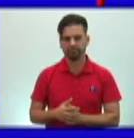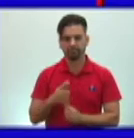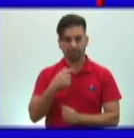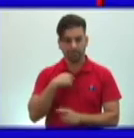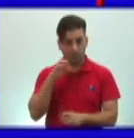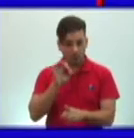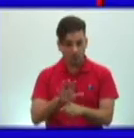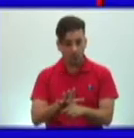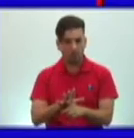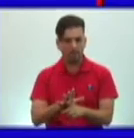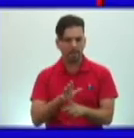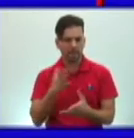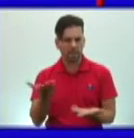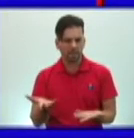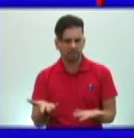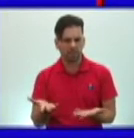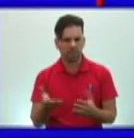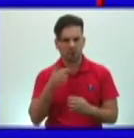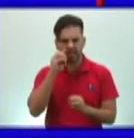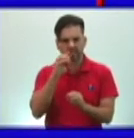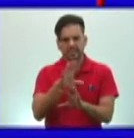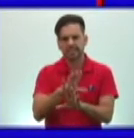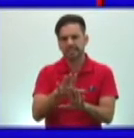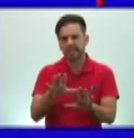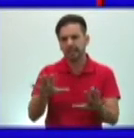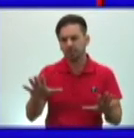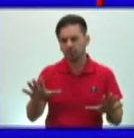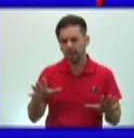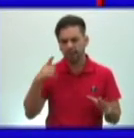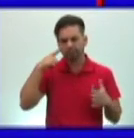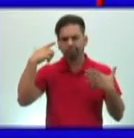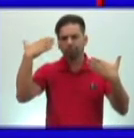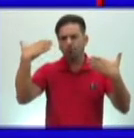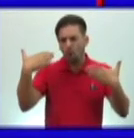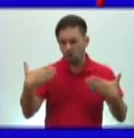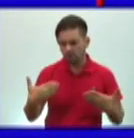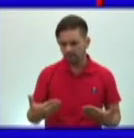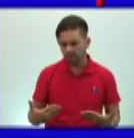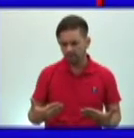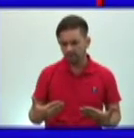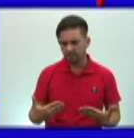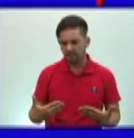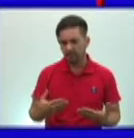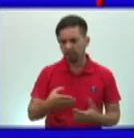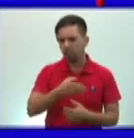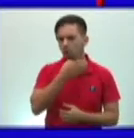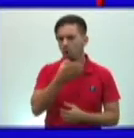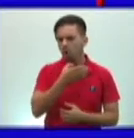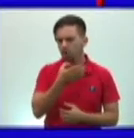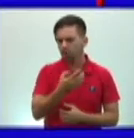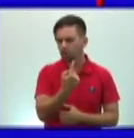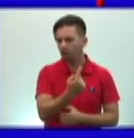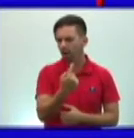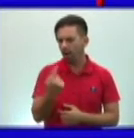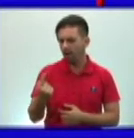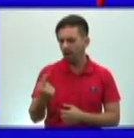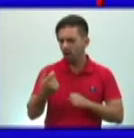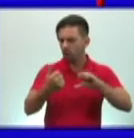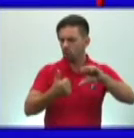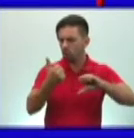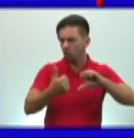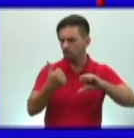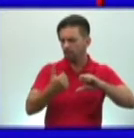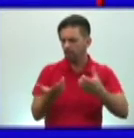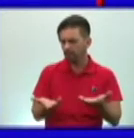del hecho de que la naturaleza determina mi conciencia y lo asumo como método y concepción en cada uno de mis comportamientos,